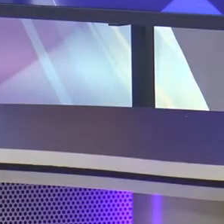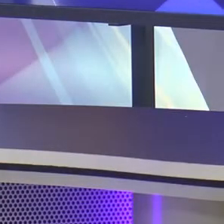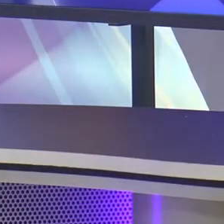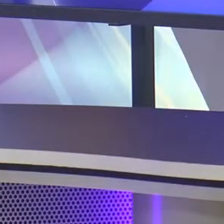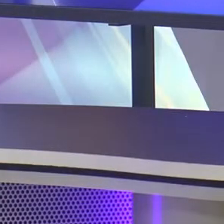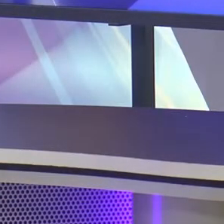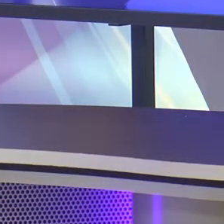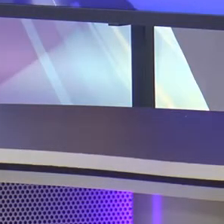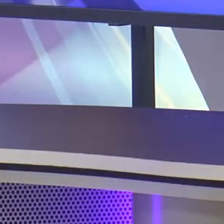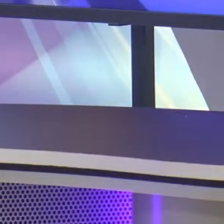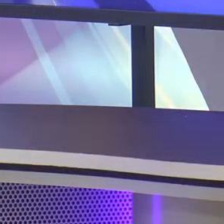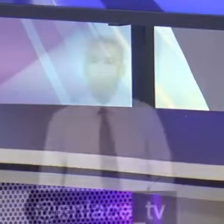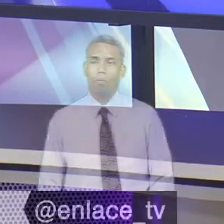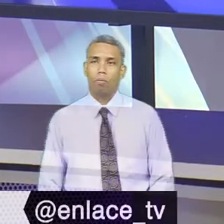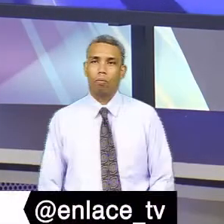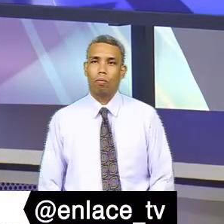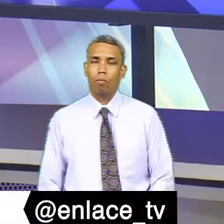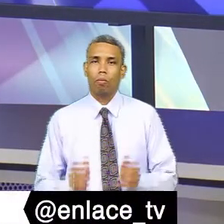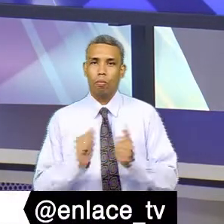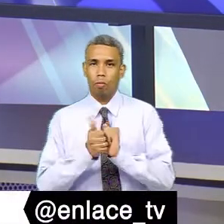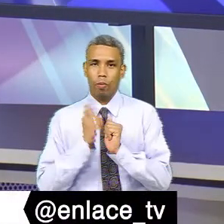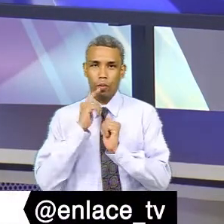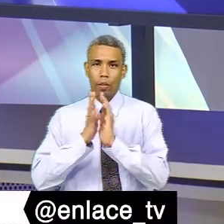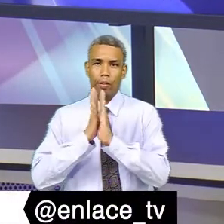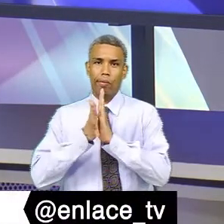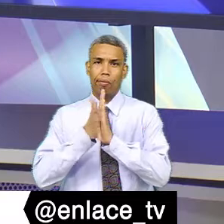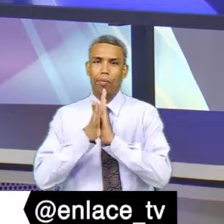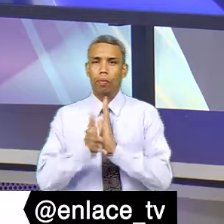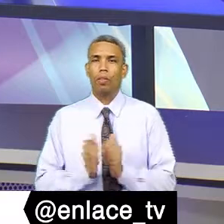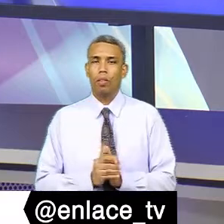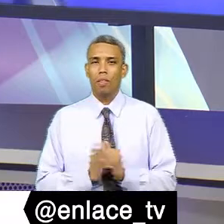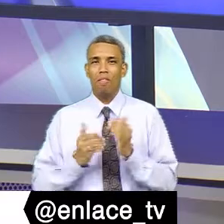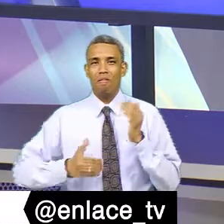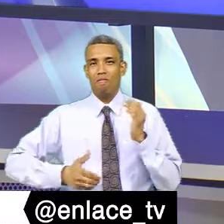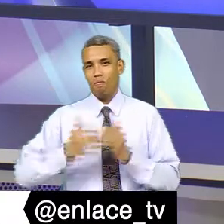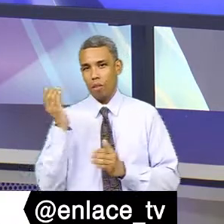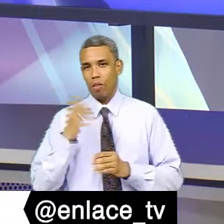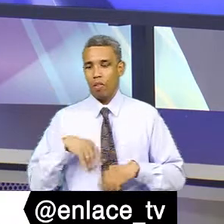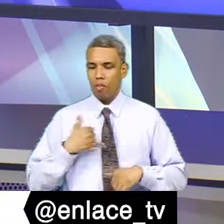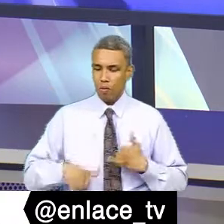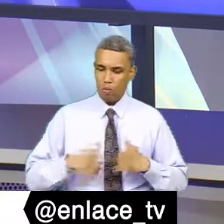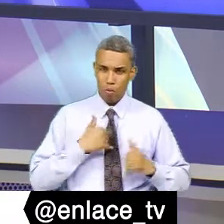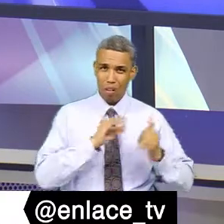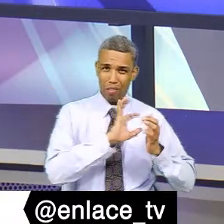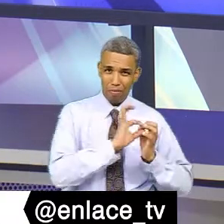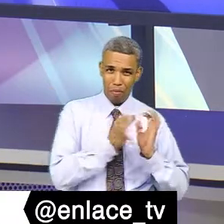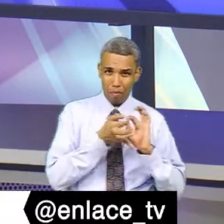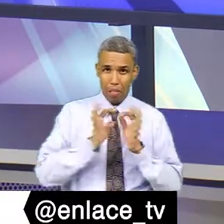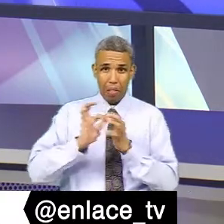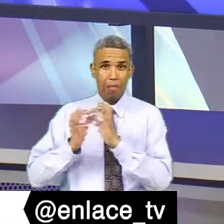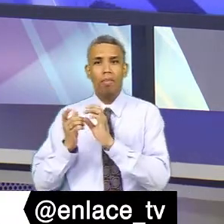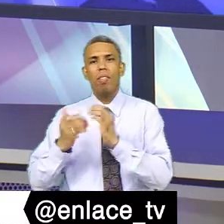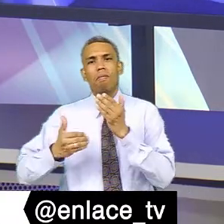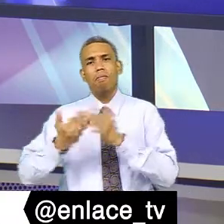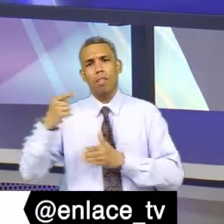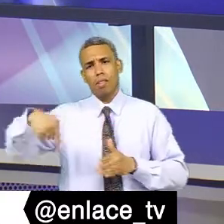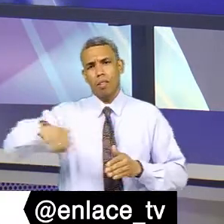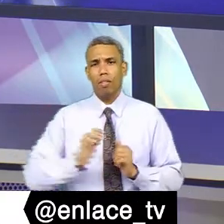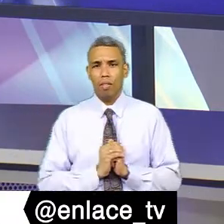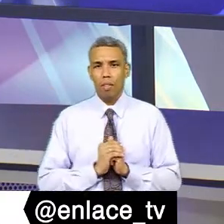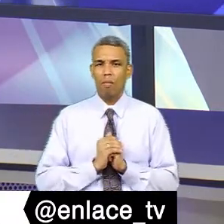Comenzamos con nuestra información deportiva. Las Olimpiadas Municipales dieron inicio en la disciplina de microfútbol femenino y masculino. Los